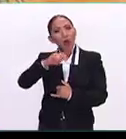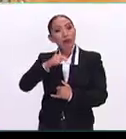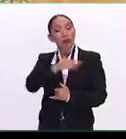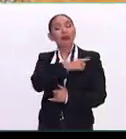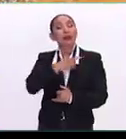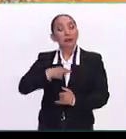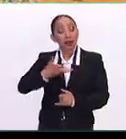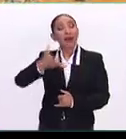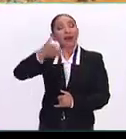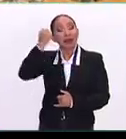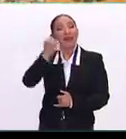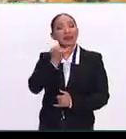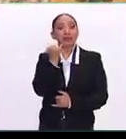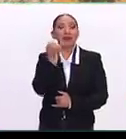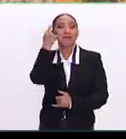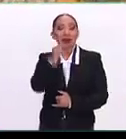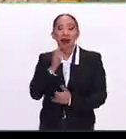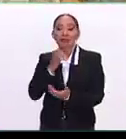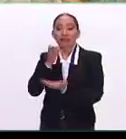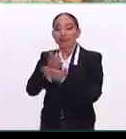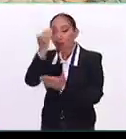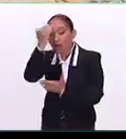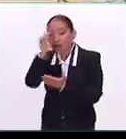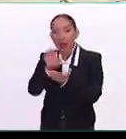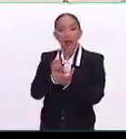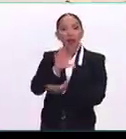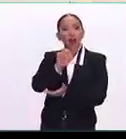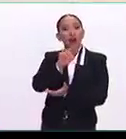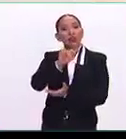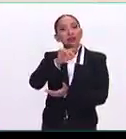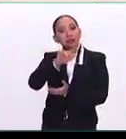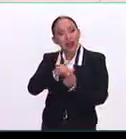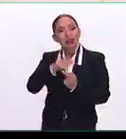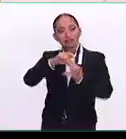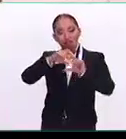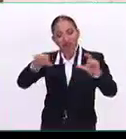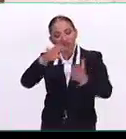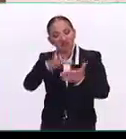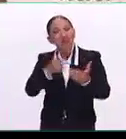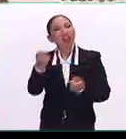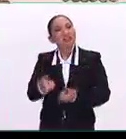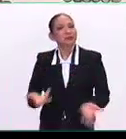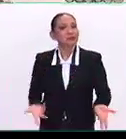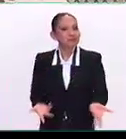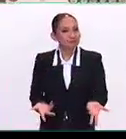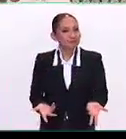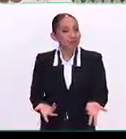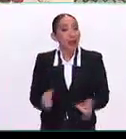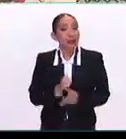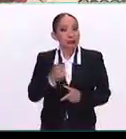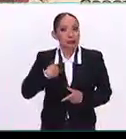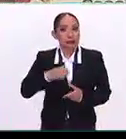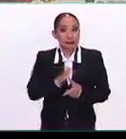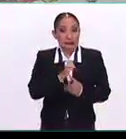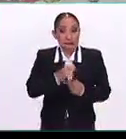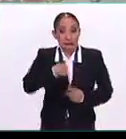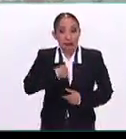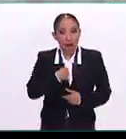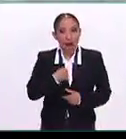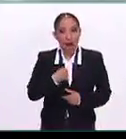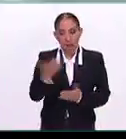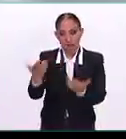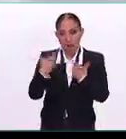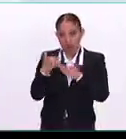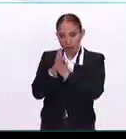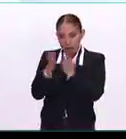que conocer la lengua para acercarse a los códices, a los textos. Y empecé yo, él me